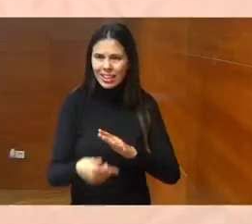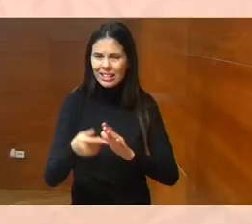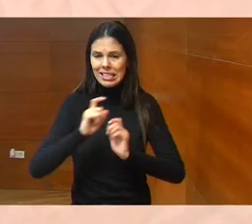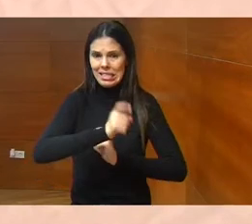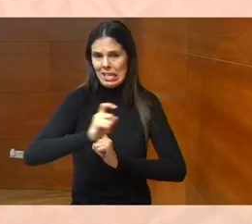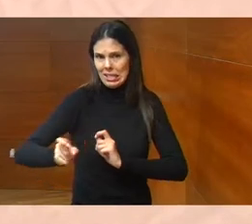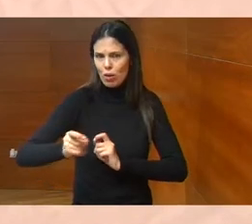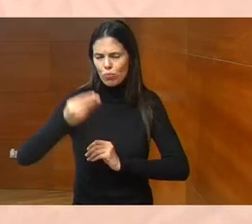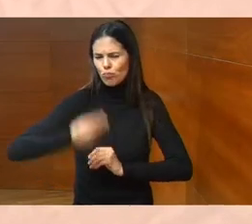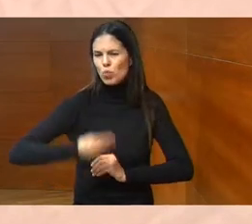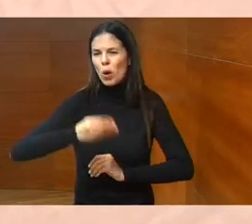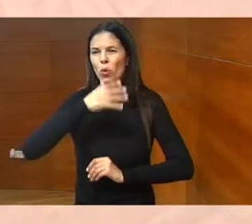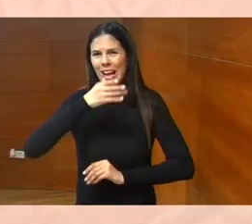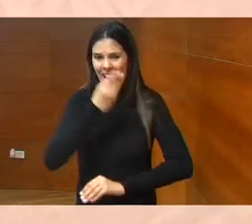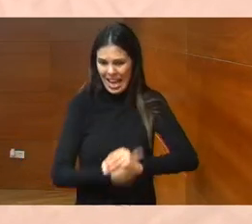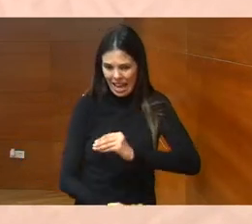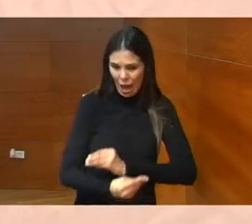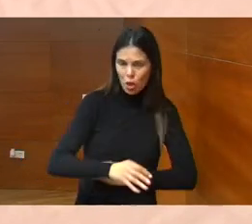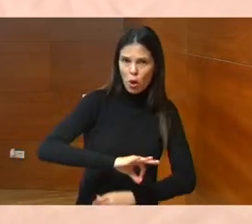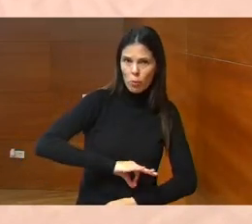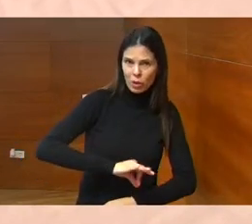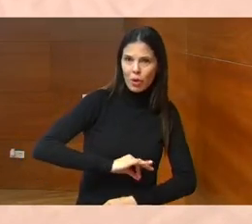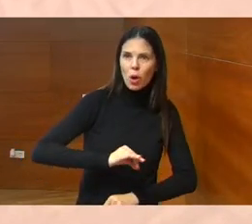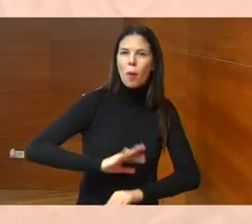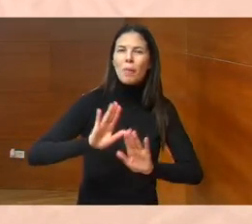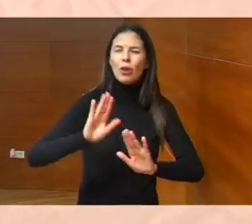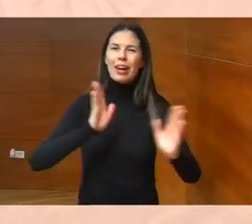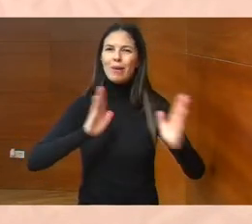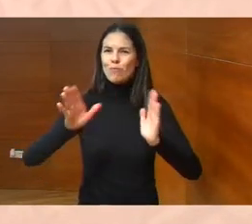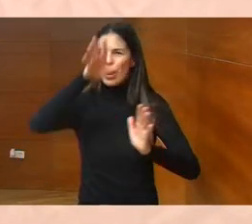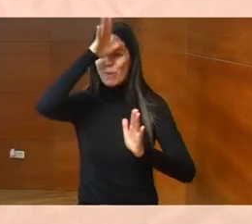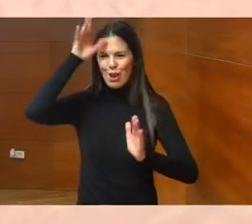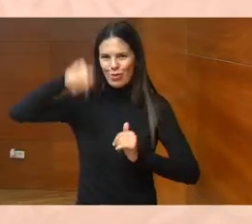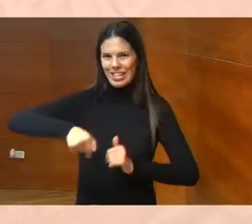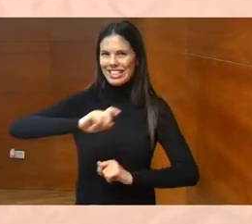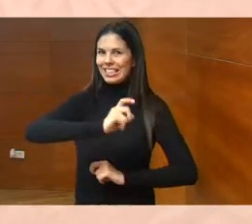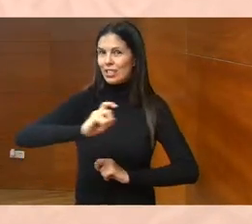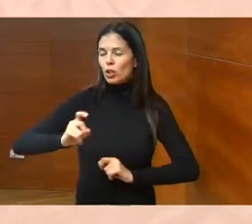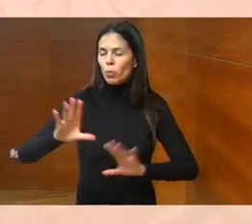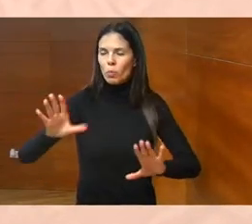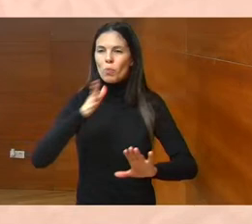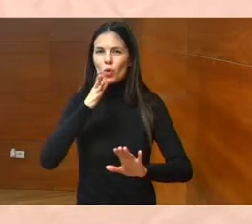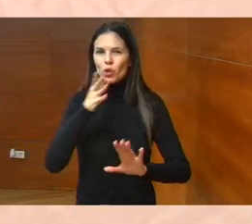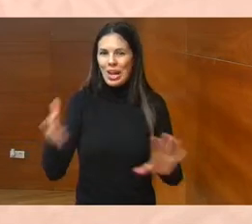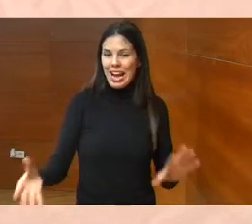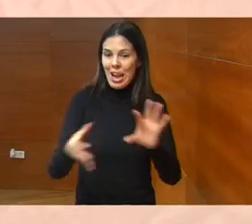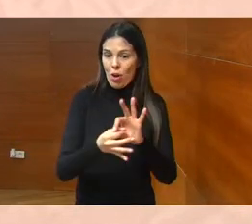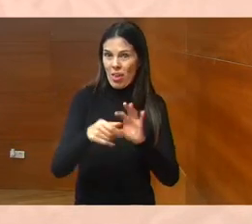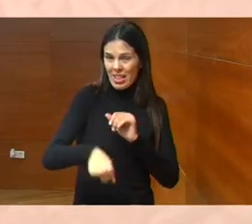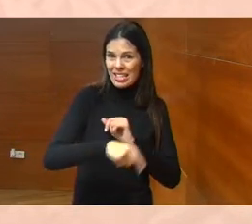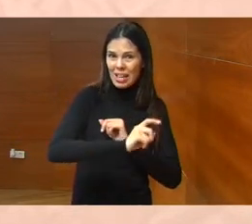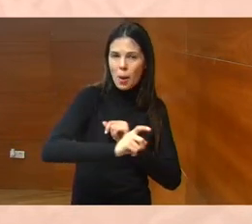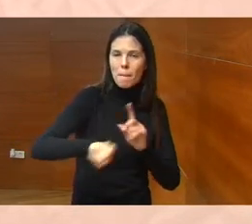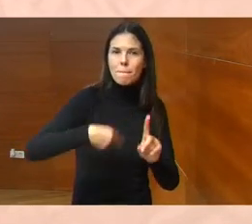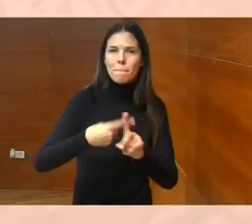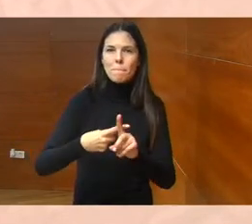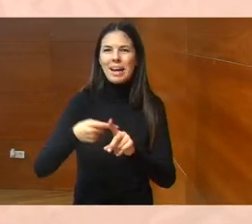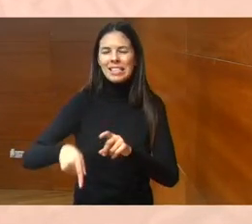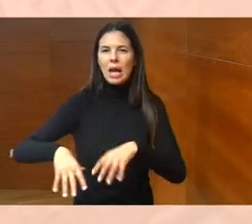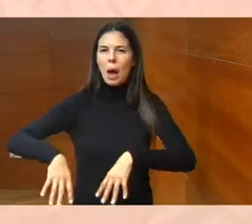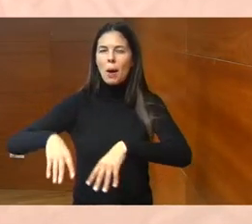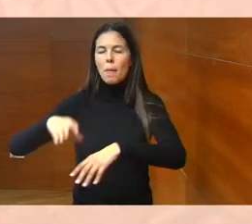hay intaqué la nación pontevedra Pues veraneaba en sansensio y estaba muy vinculada tanto con su ascenso como copazo Rebelde en villalonga